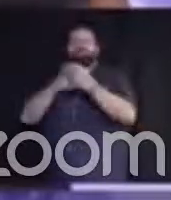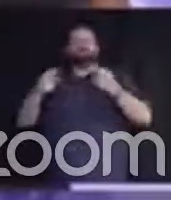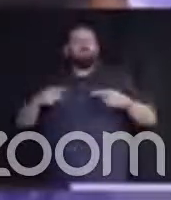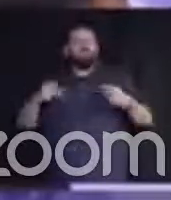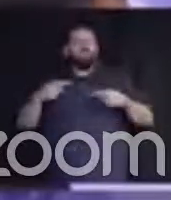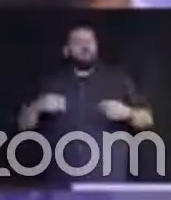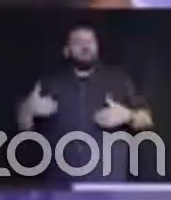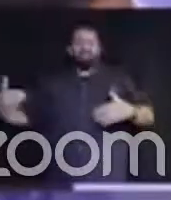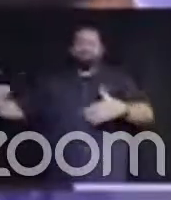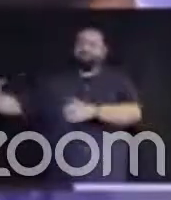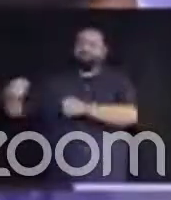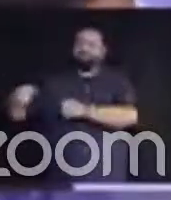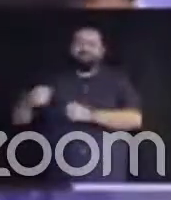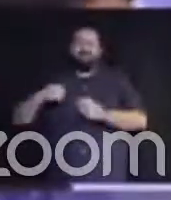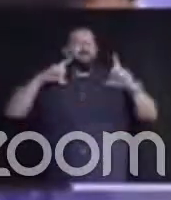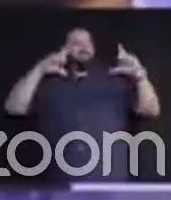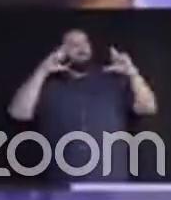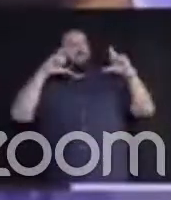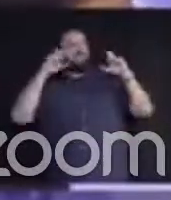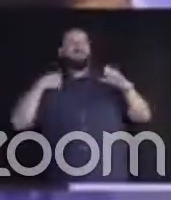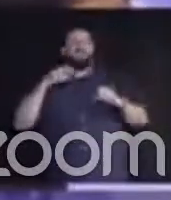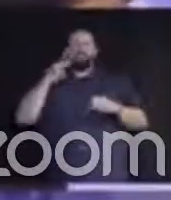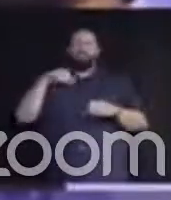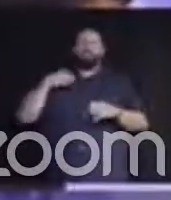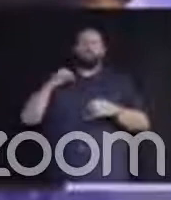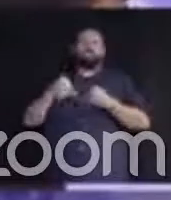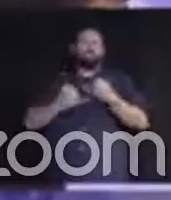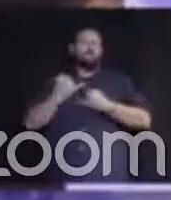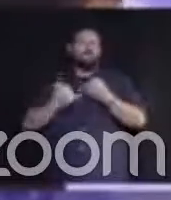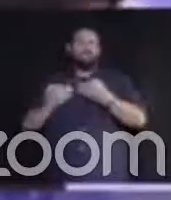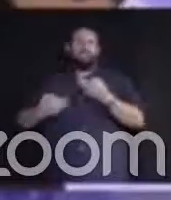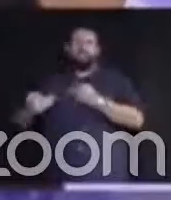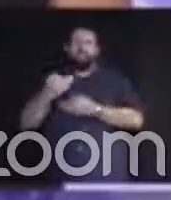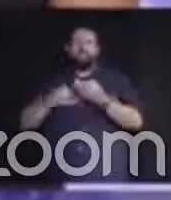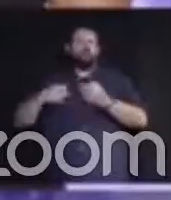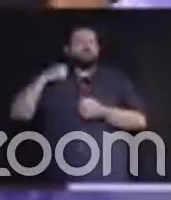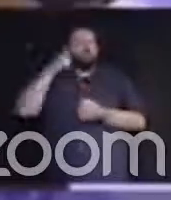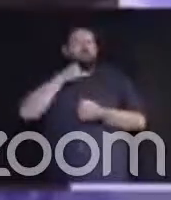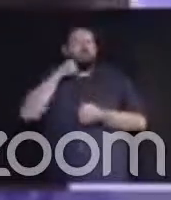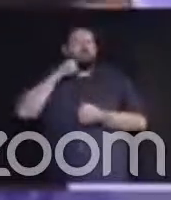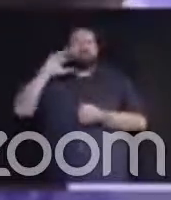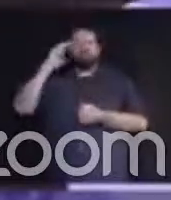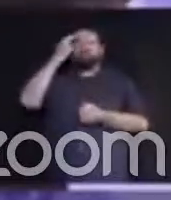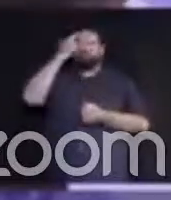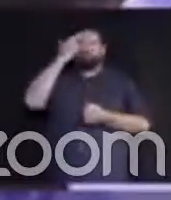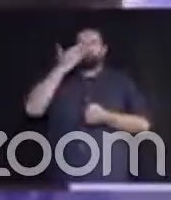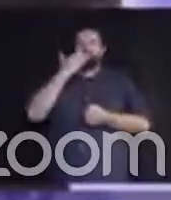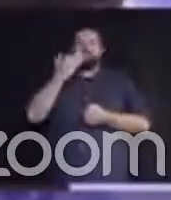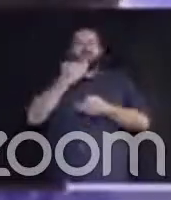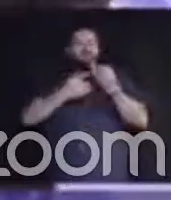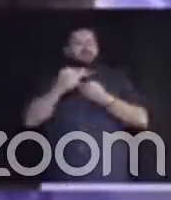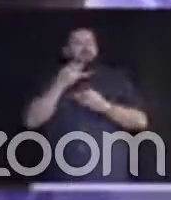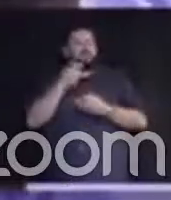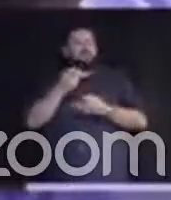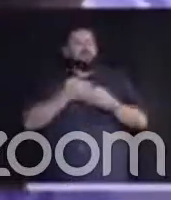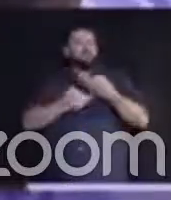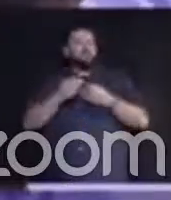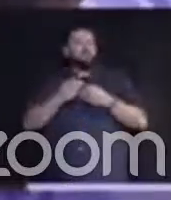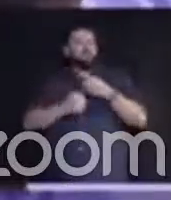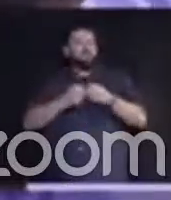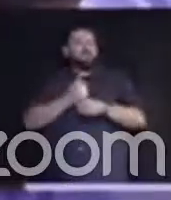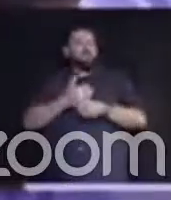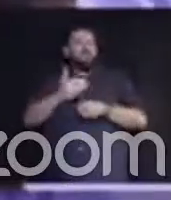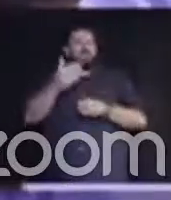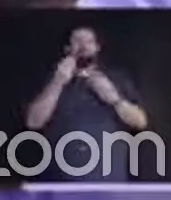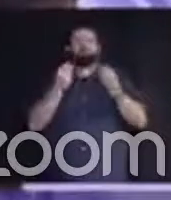nos tomamos, aunque yo sea bromista, de verdad, yo me voy recargado a México para todo lo que vamos a hacer el resto del año.